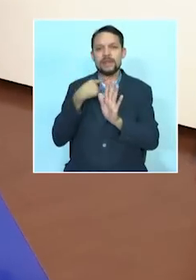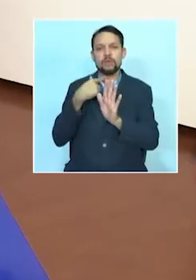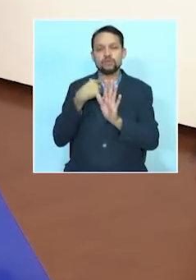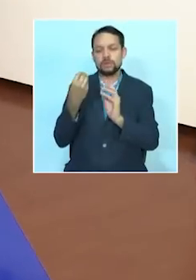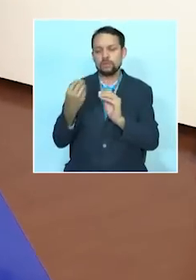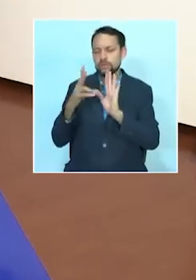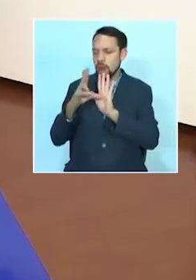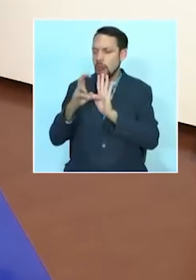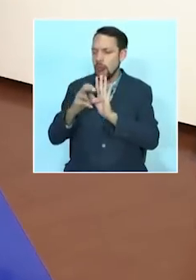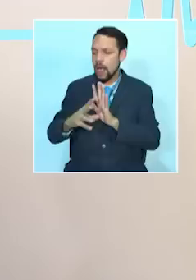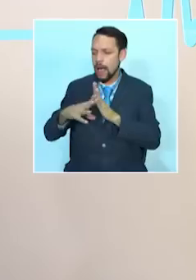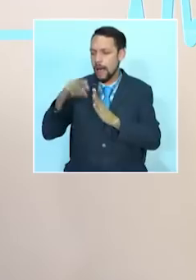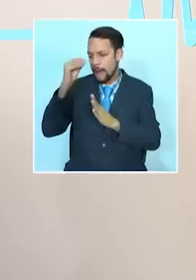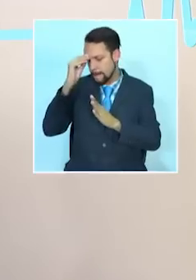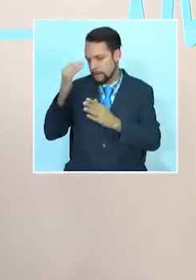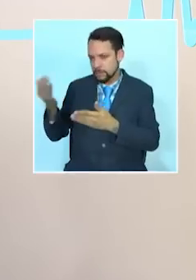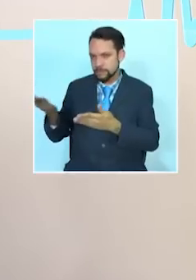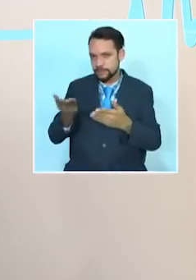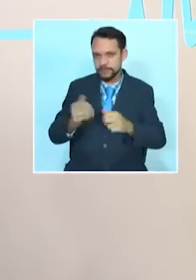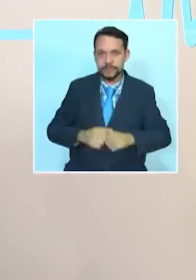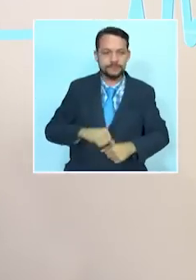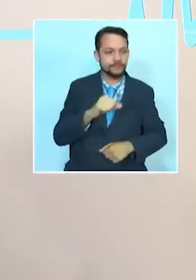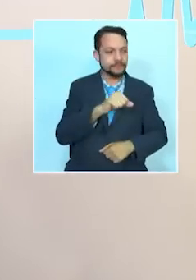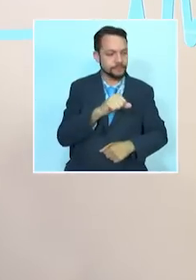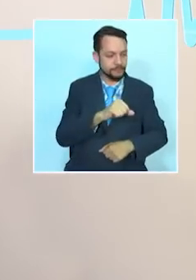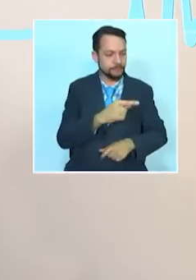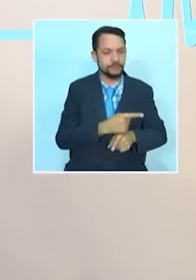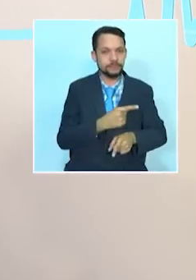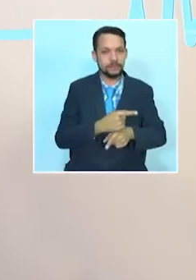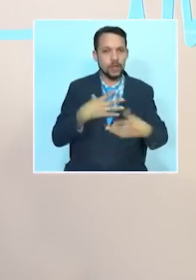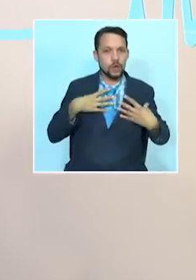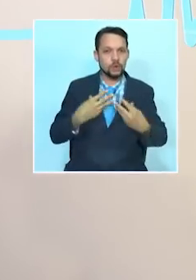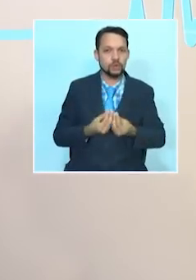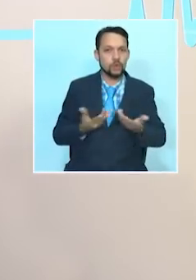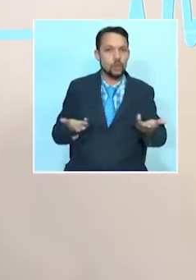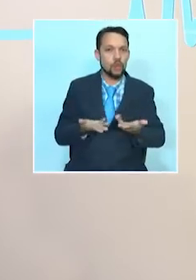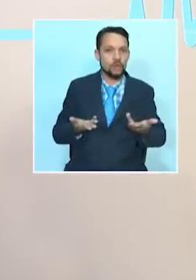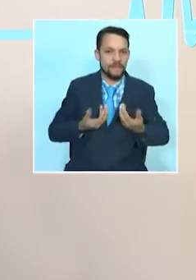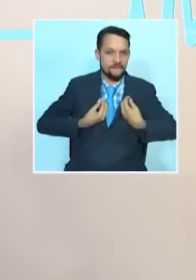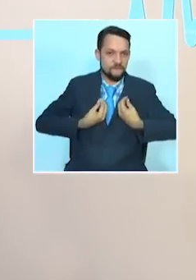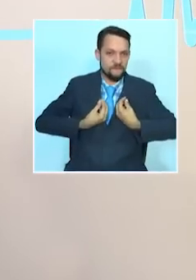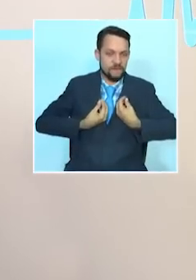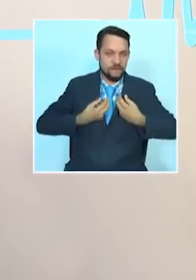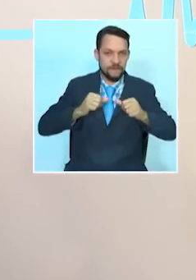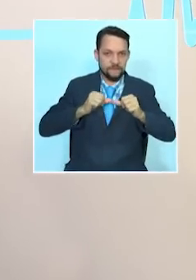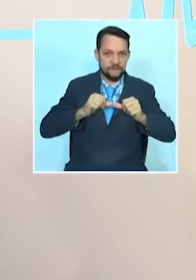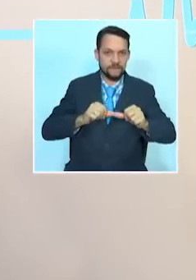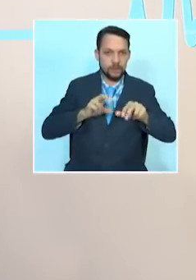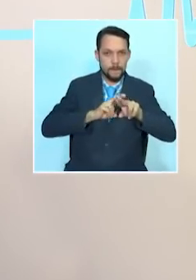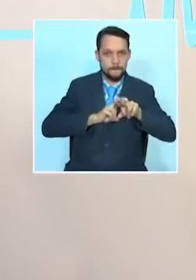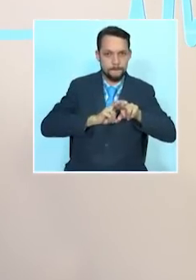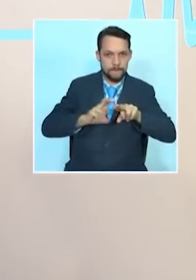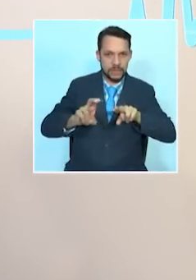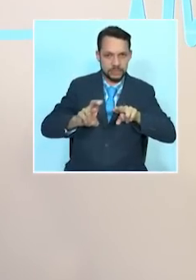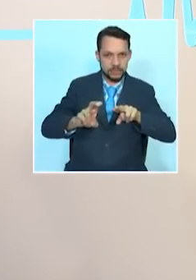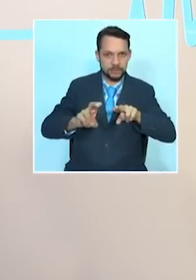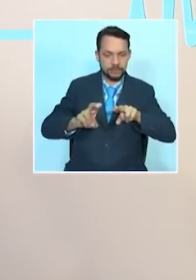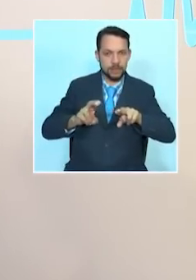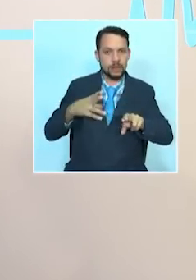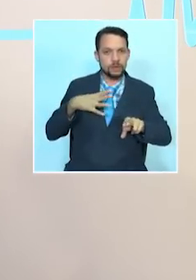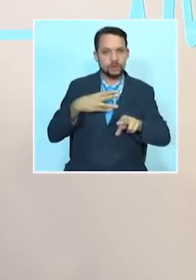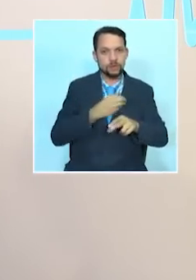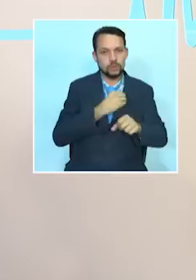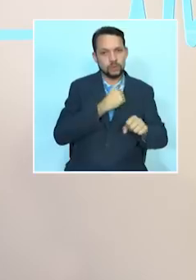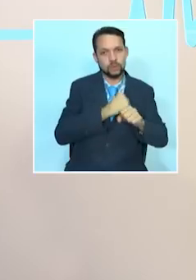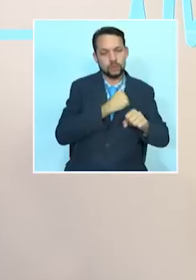pacientes bueno Iván en ese momento eh estamos en la ciudad de manizales donde nos estamos eh haciendo un trabajo entre